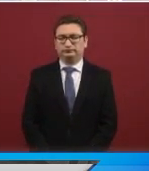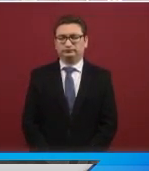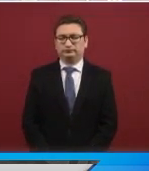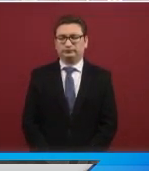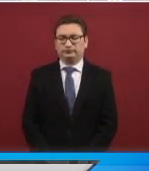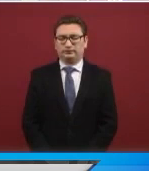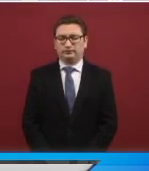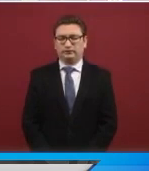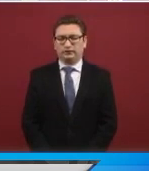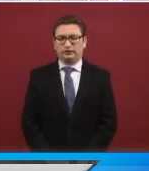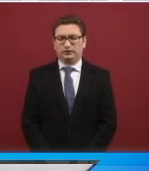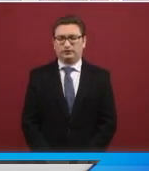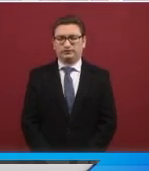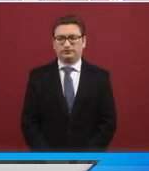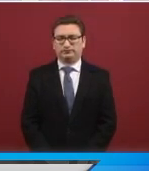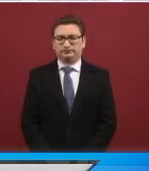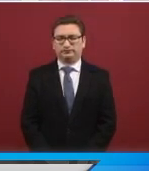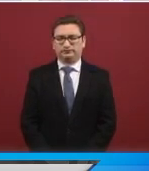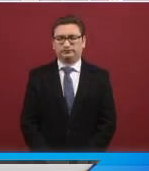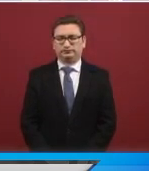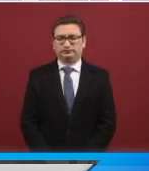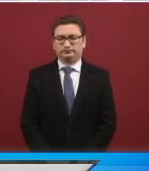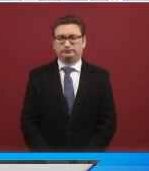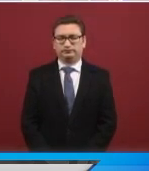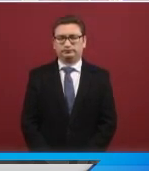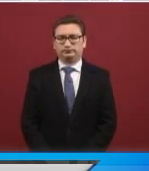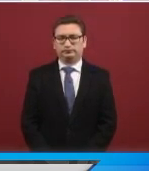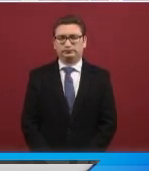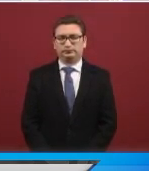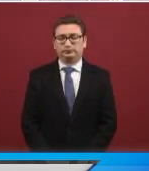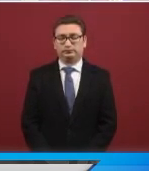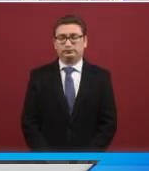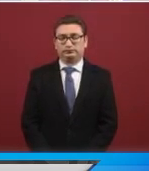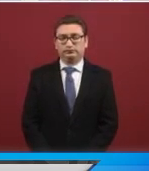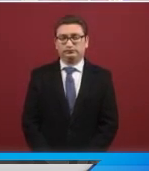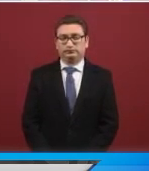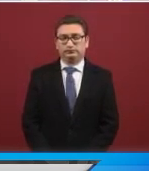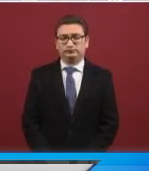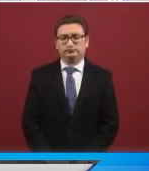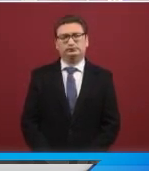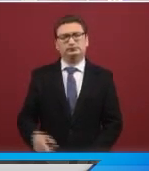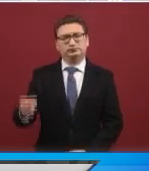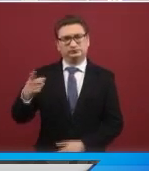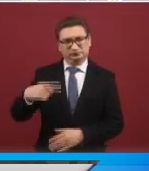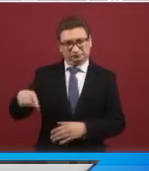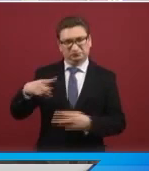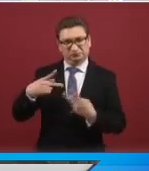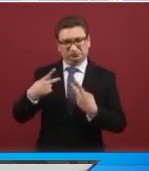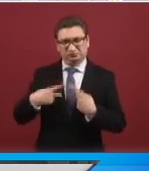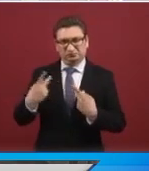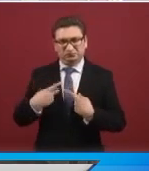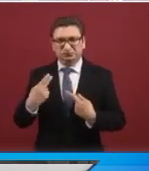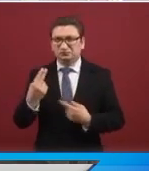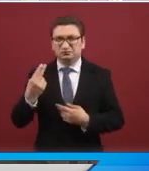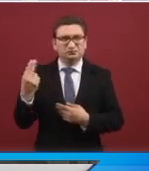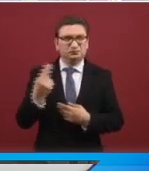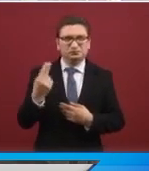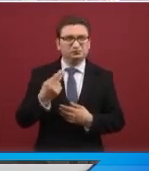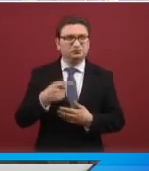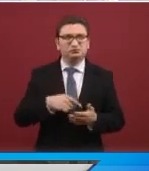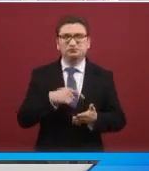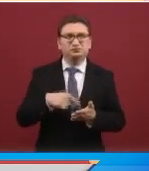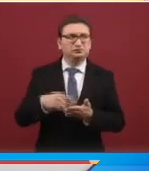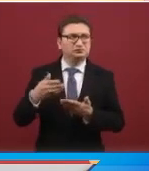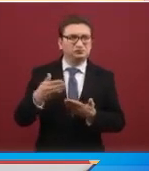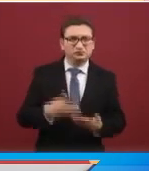orgullo como actuó el presidente Lázaro Cárdenas para proteger a quienes necesitaban refugio, apoyo y comprensión, pero sobre todo una nueva patria. Esto